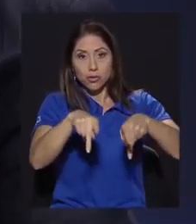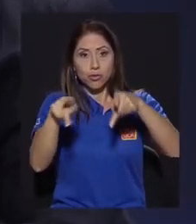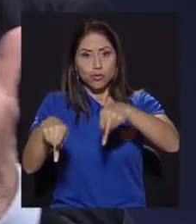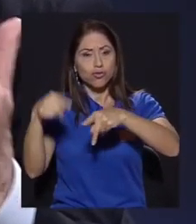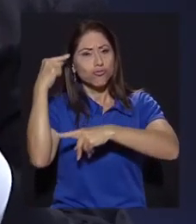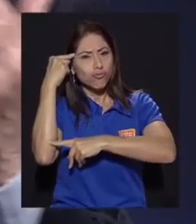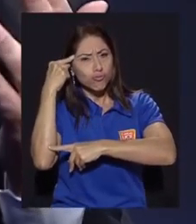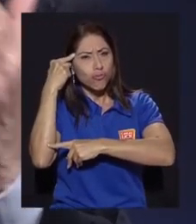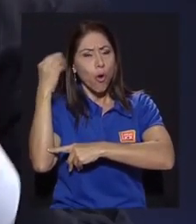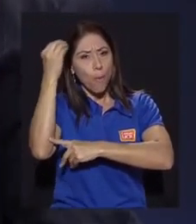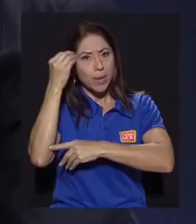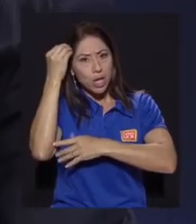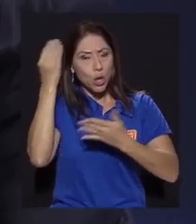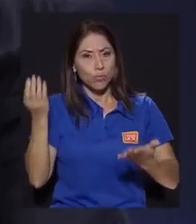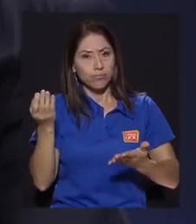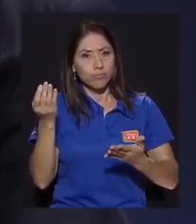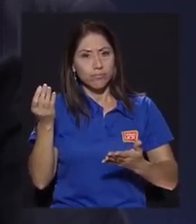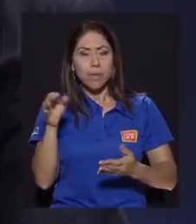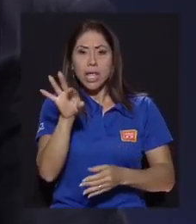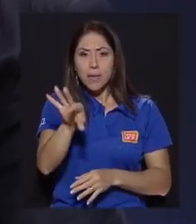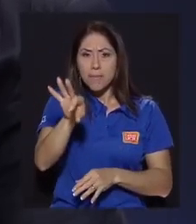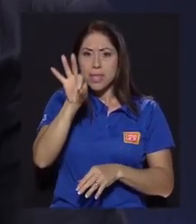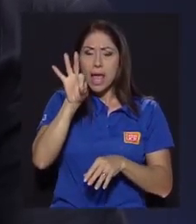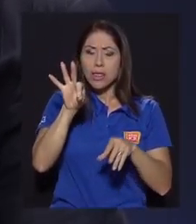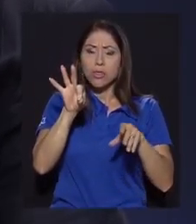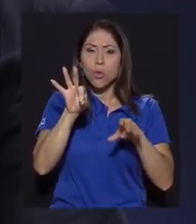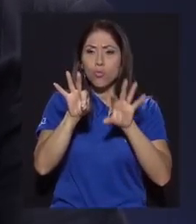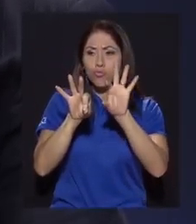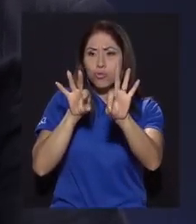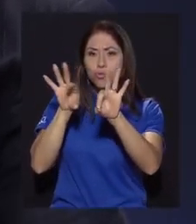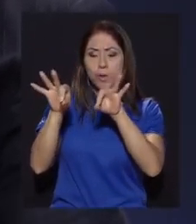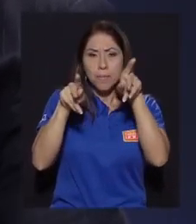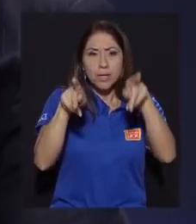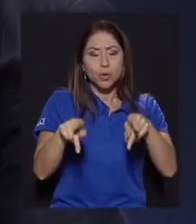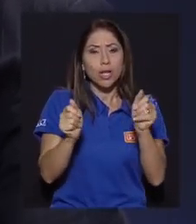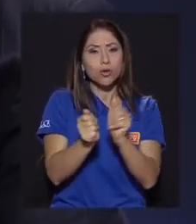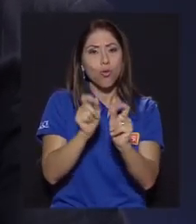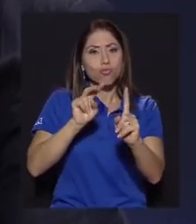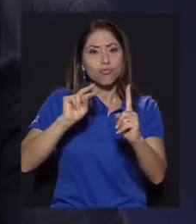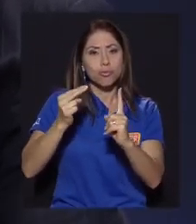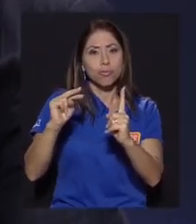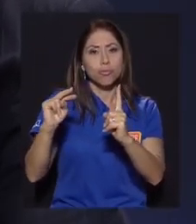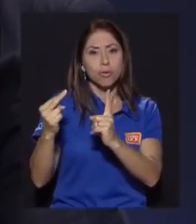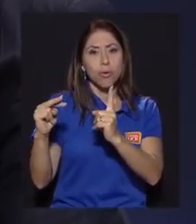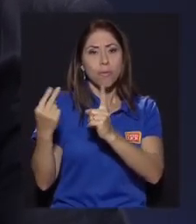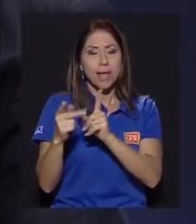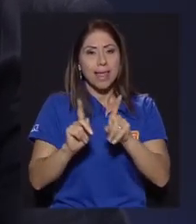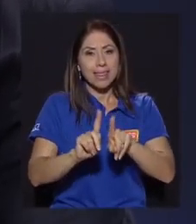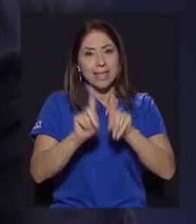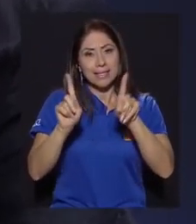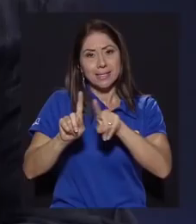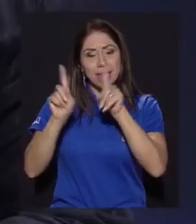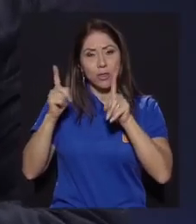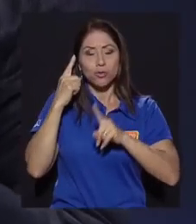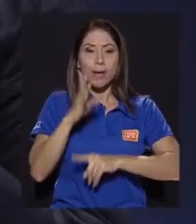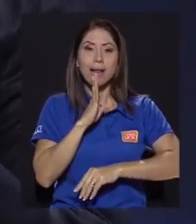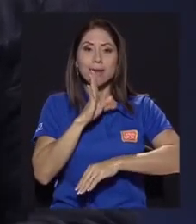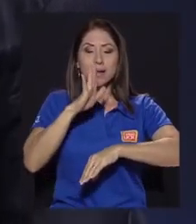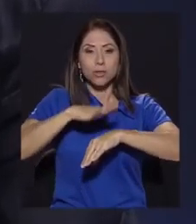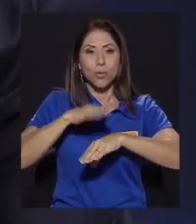invitando a personas con puntos de vista distintos para hablar sobre la realidad